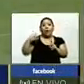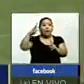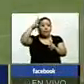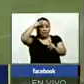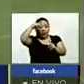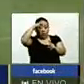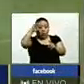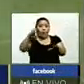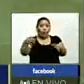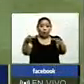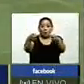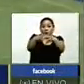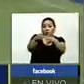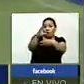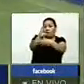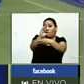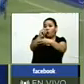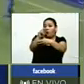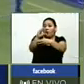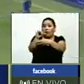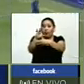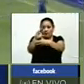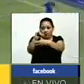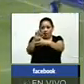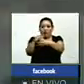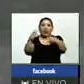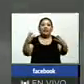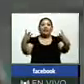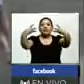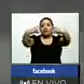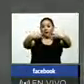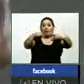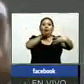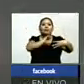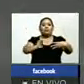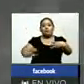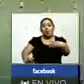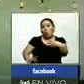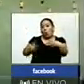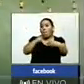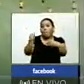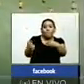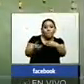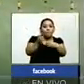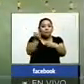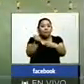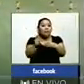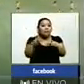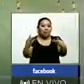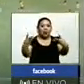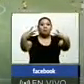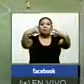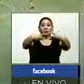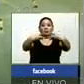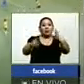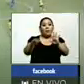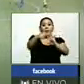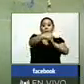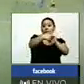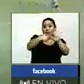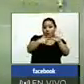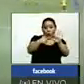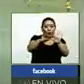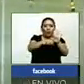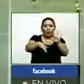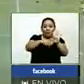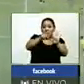CONCACAF hiciera el corte para la clasificación de la hexagonal, hoy por hoy, El Salvador sería una de las selecciones que entraría entre las cinco mejores del